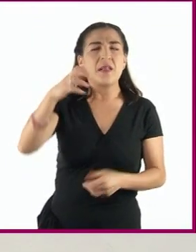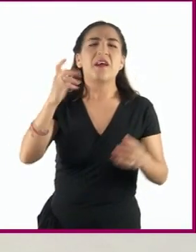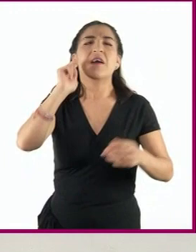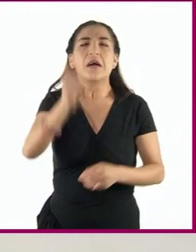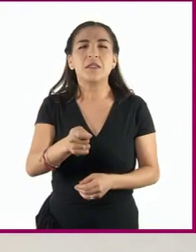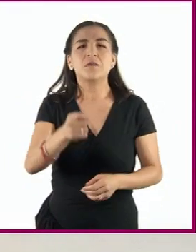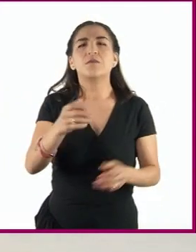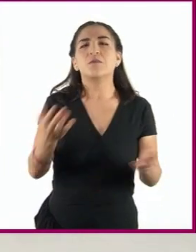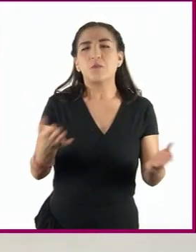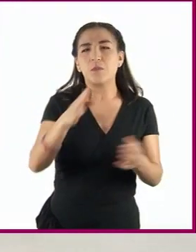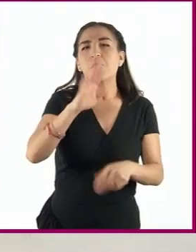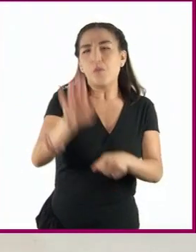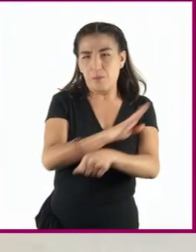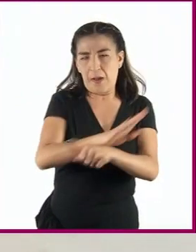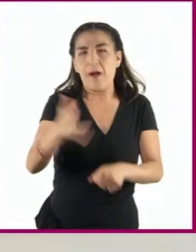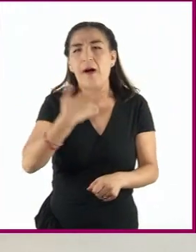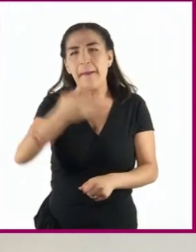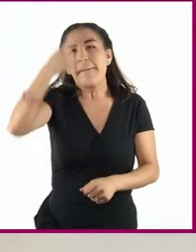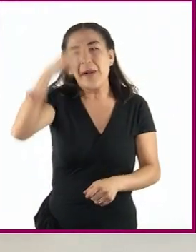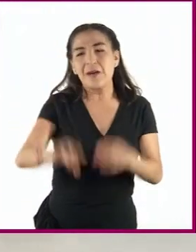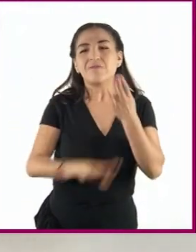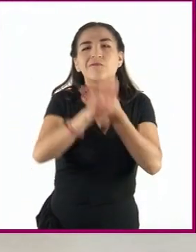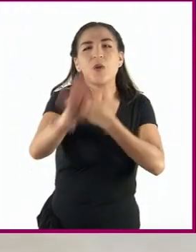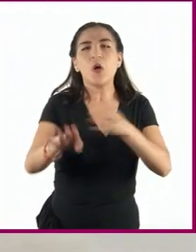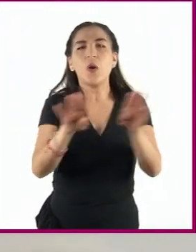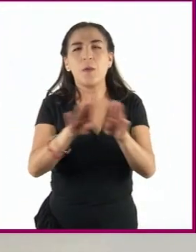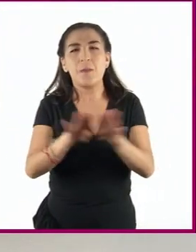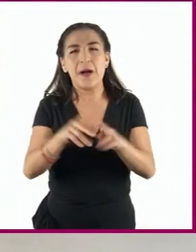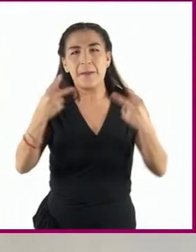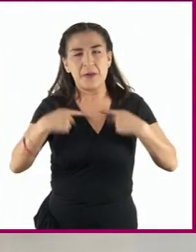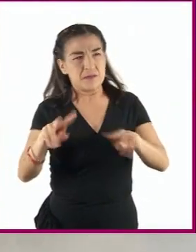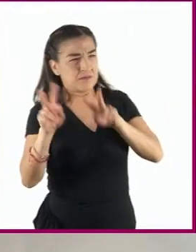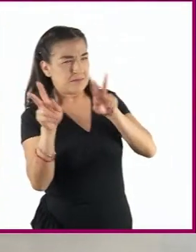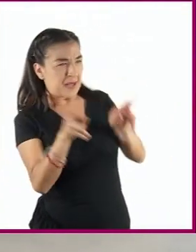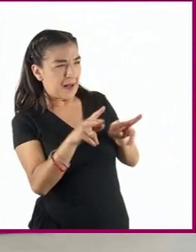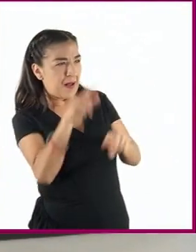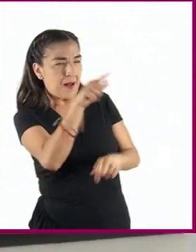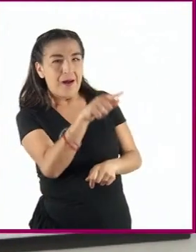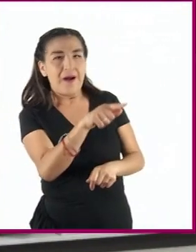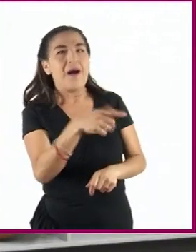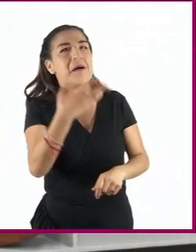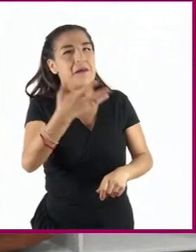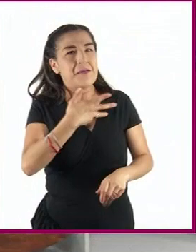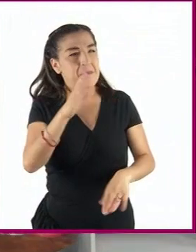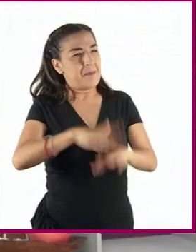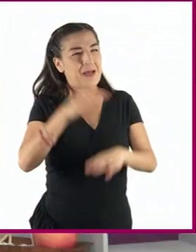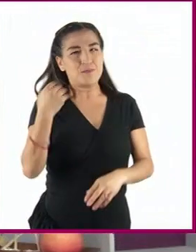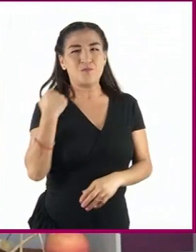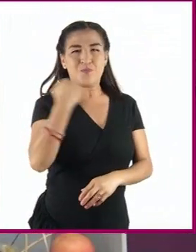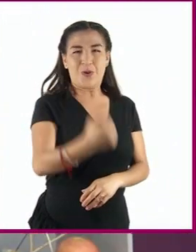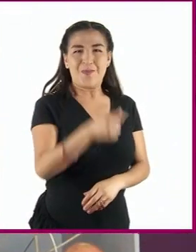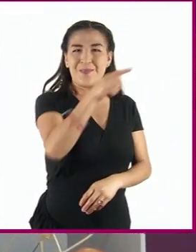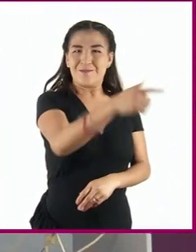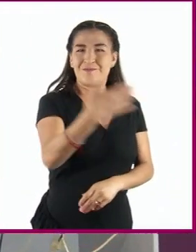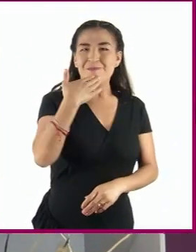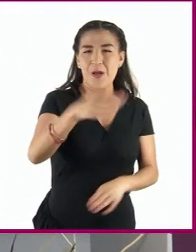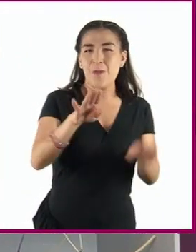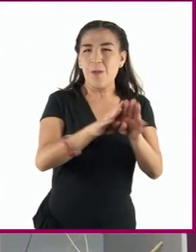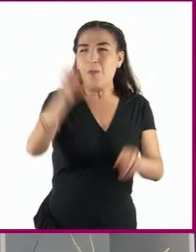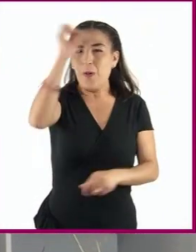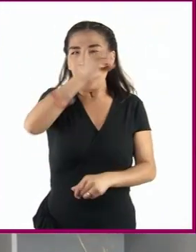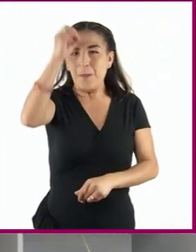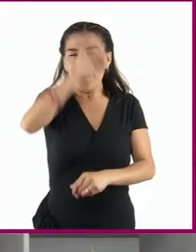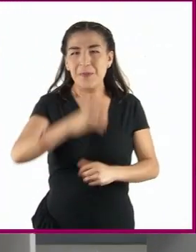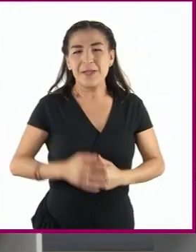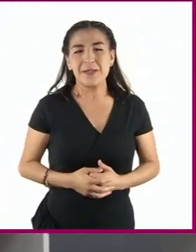evita que las y los involucrados vean al mediador como alguien con más poder que ellos y que tomen sus